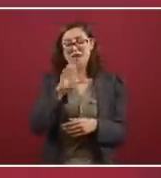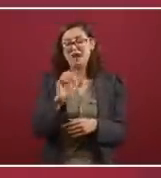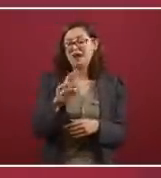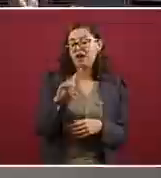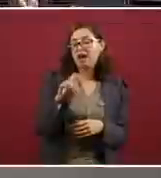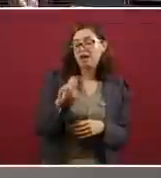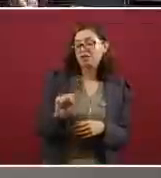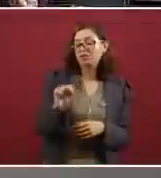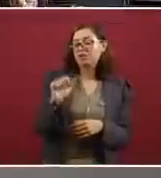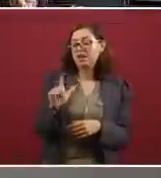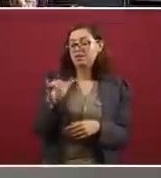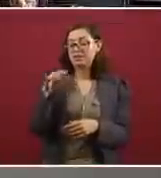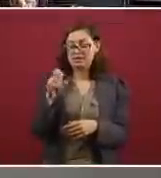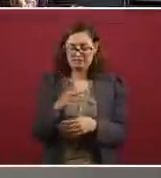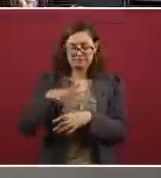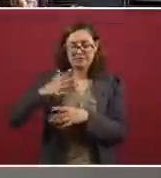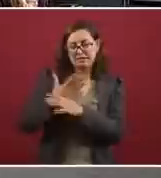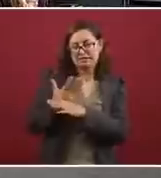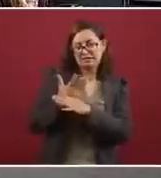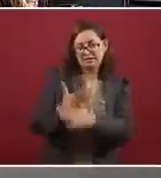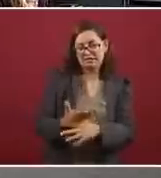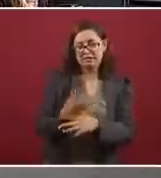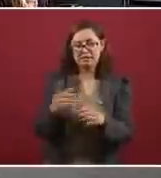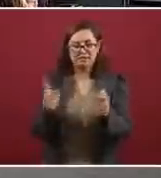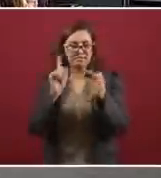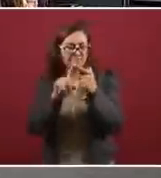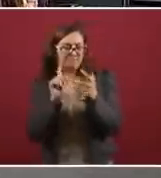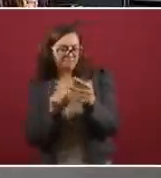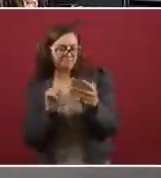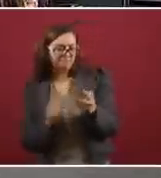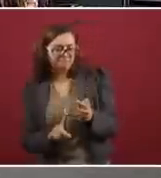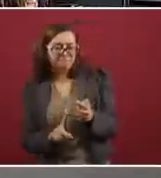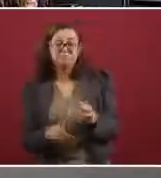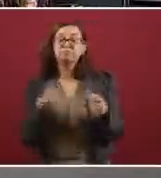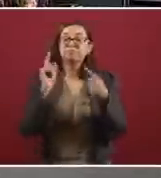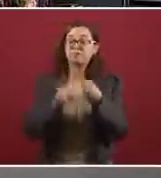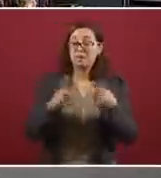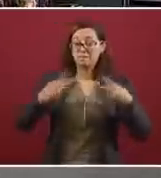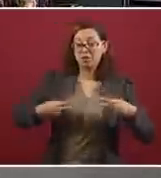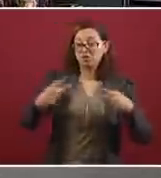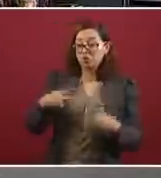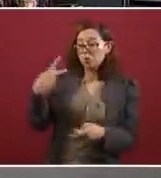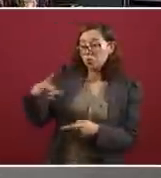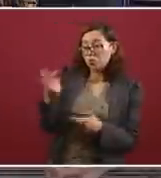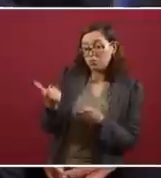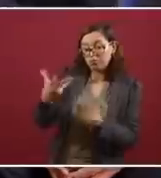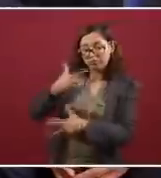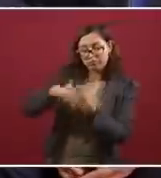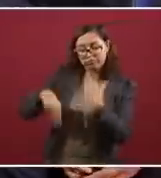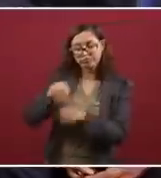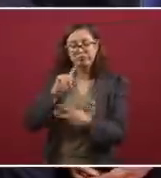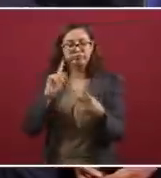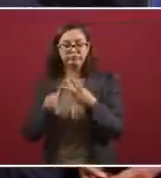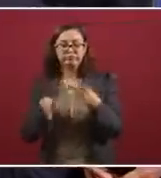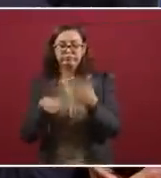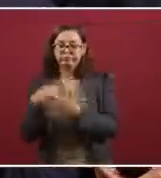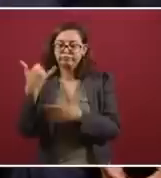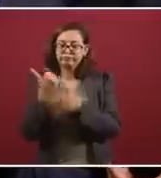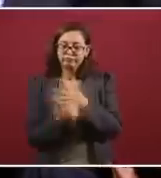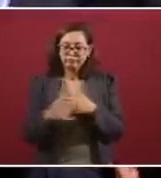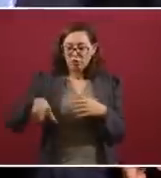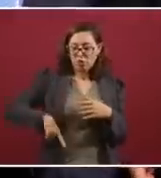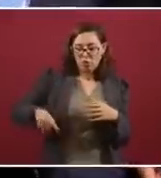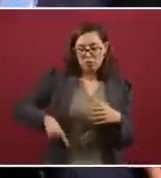Eso sería lo tercero. Recapitulando, economía popular. Segundo, proyectos impulsados por el